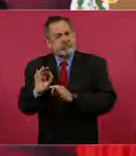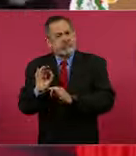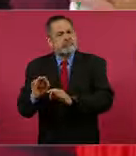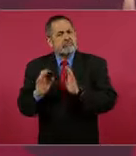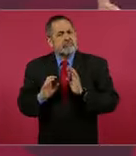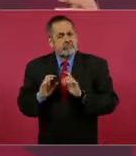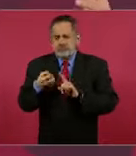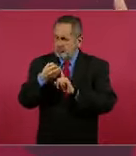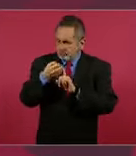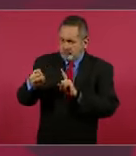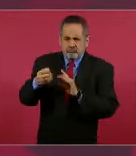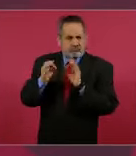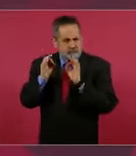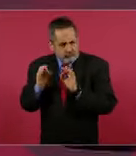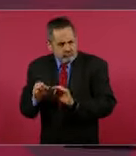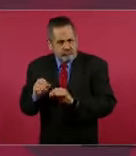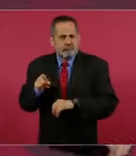todo ordenado